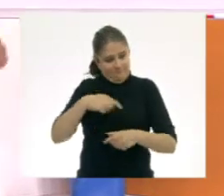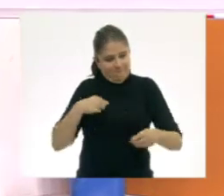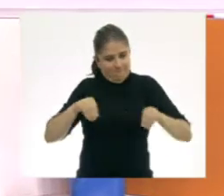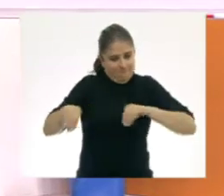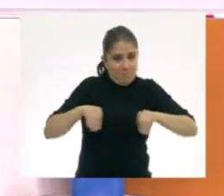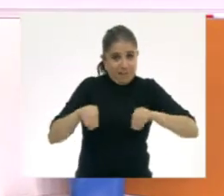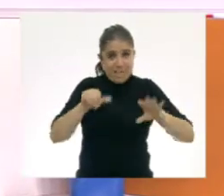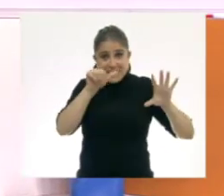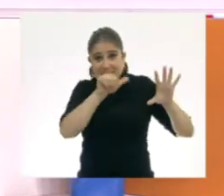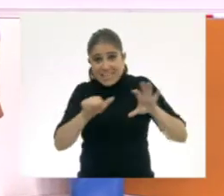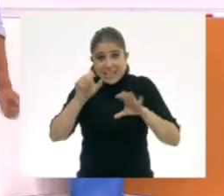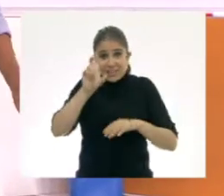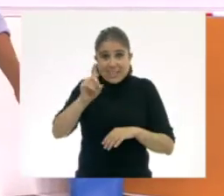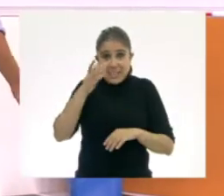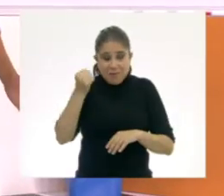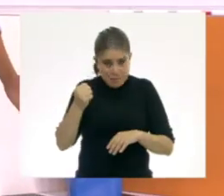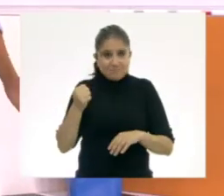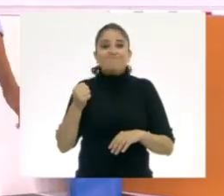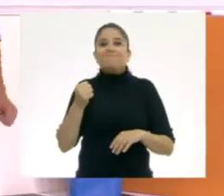ahorita. ¿Los